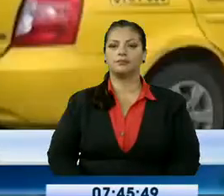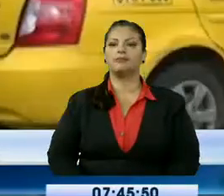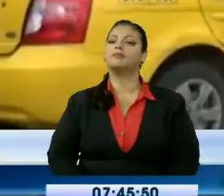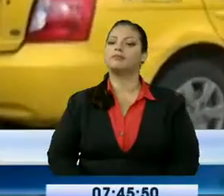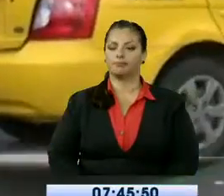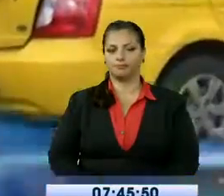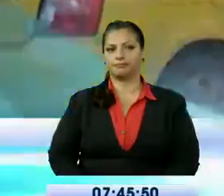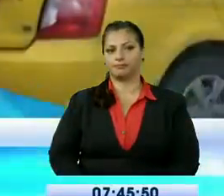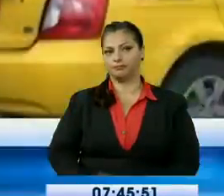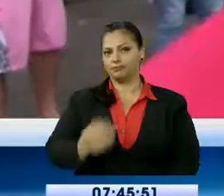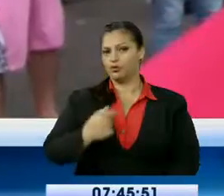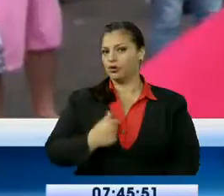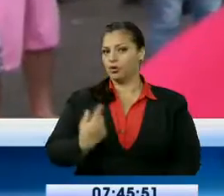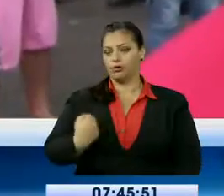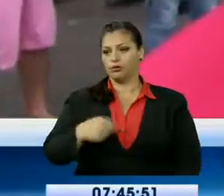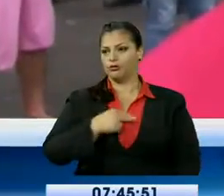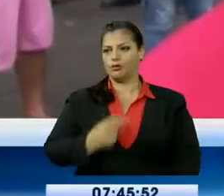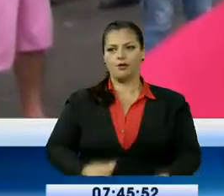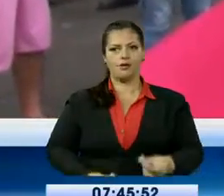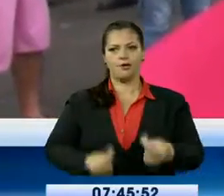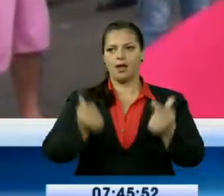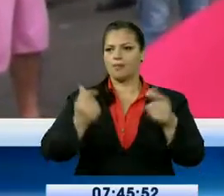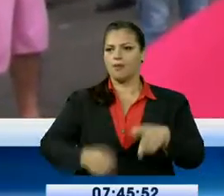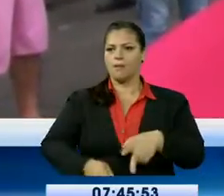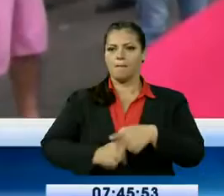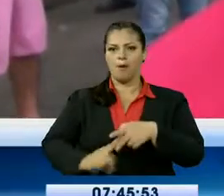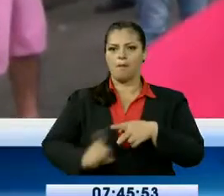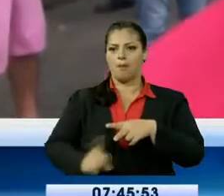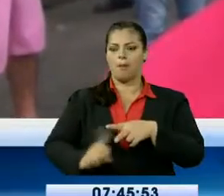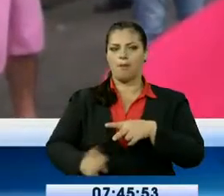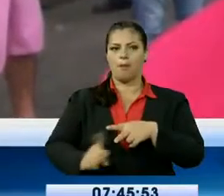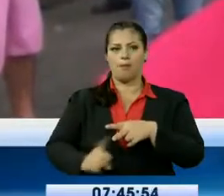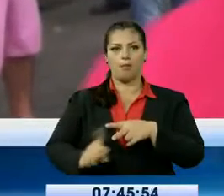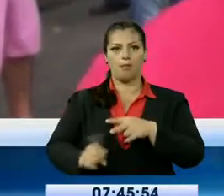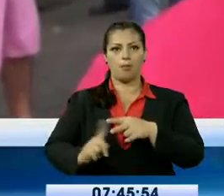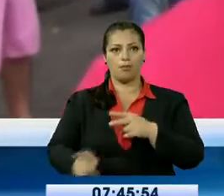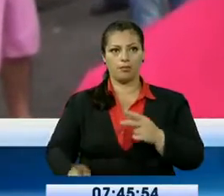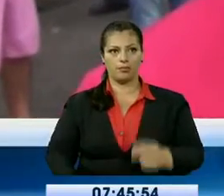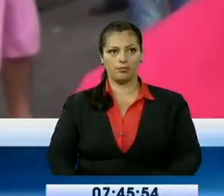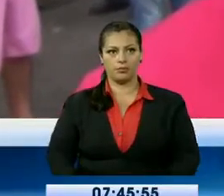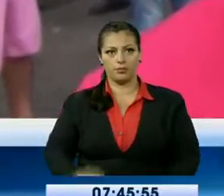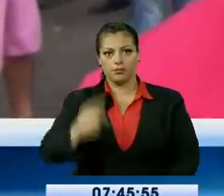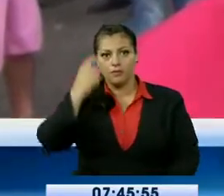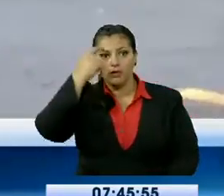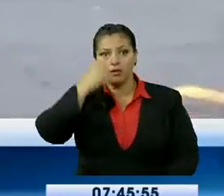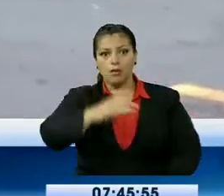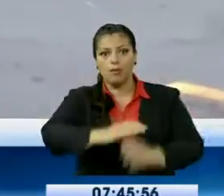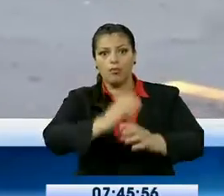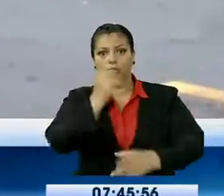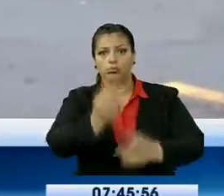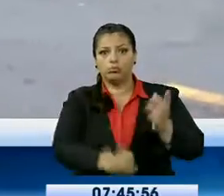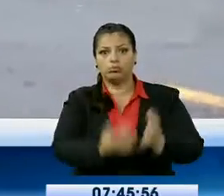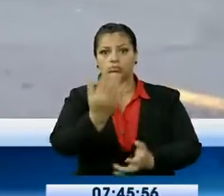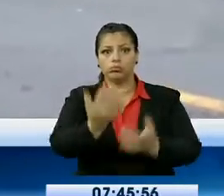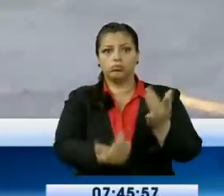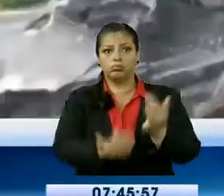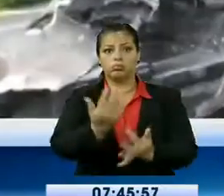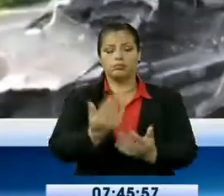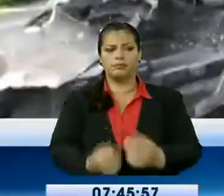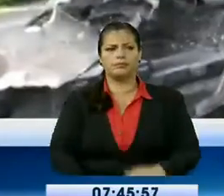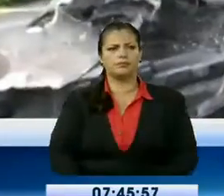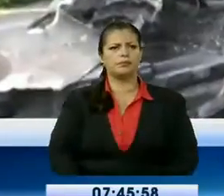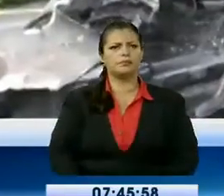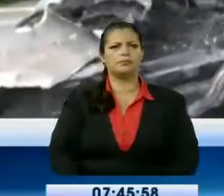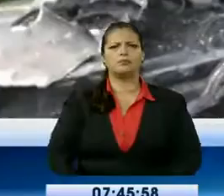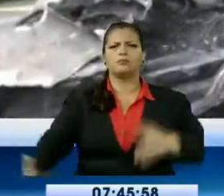salgan rápido, salimos corriendo porque pensamos que se iban a incendiar. ¿Y el chofer ahorita dónde está? Creo que huyeron. Se investigan las causas de